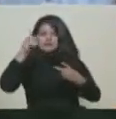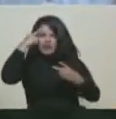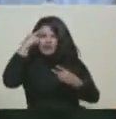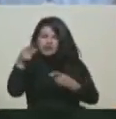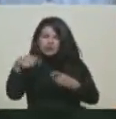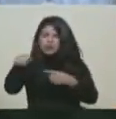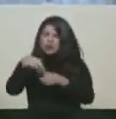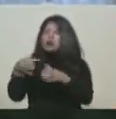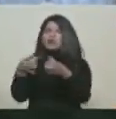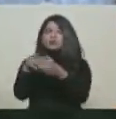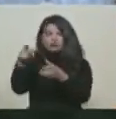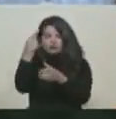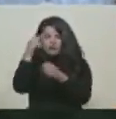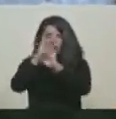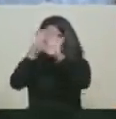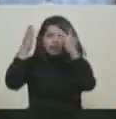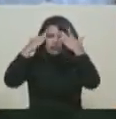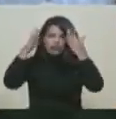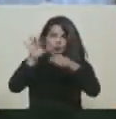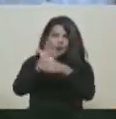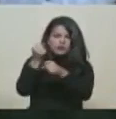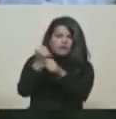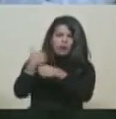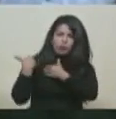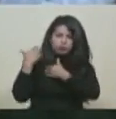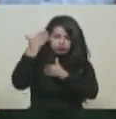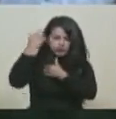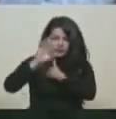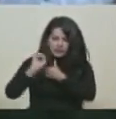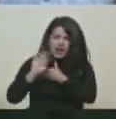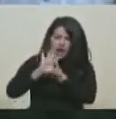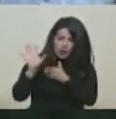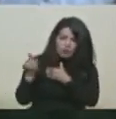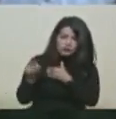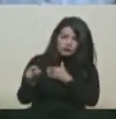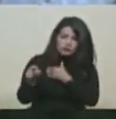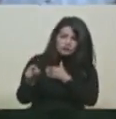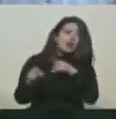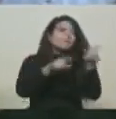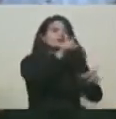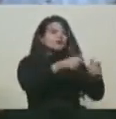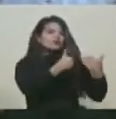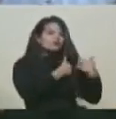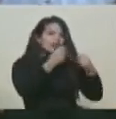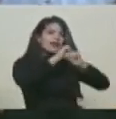es su función clara, verdad? Los patrulleros y la patrullera. Camarada,